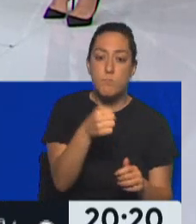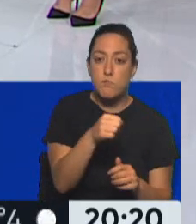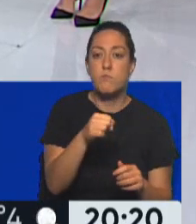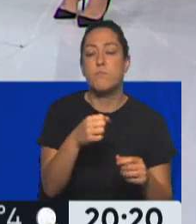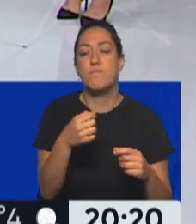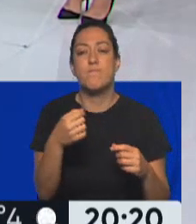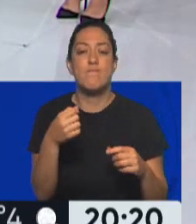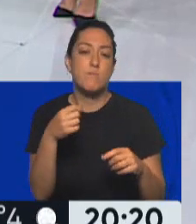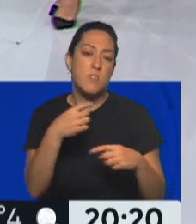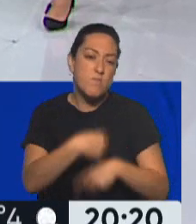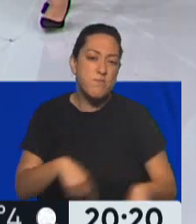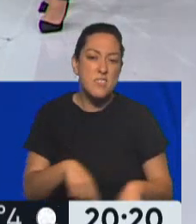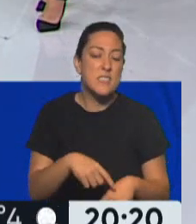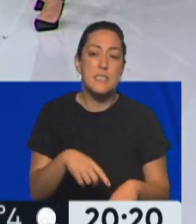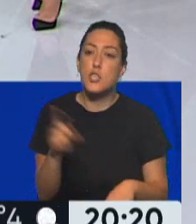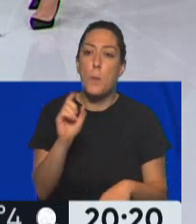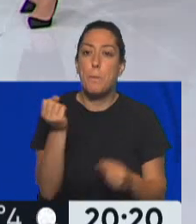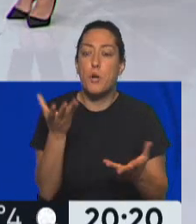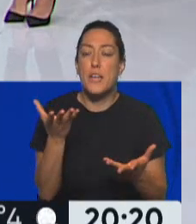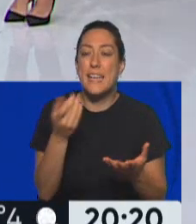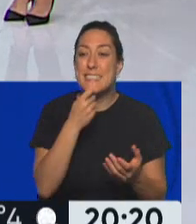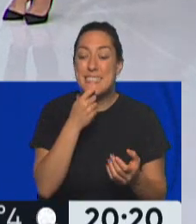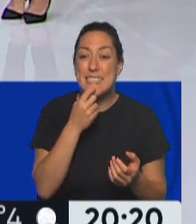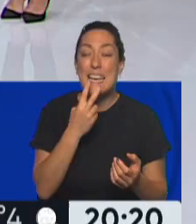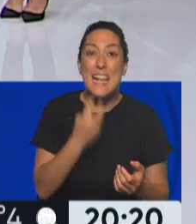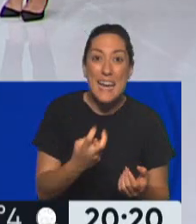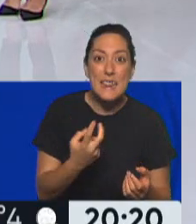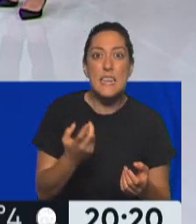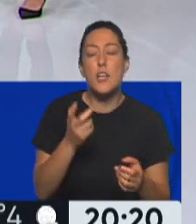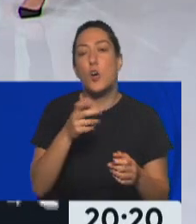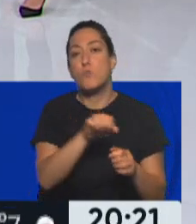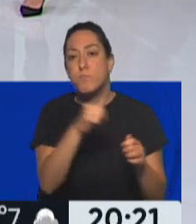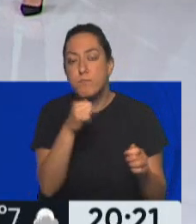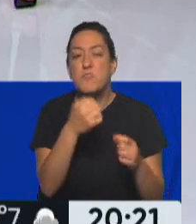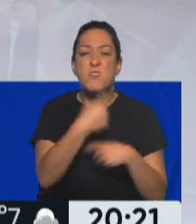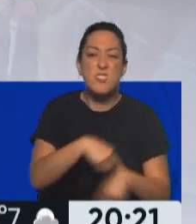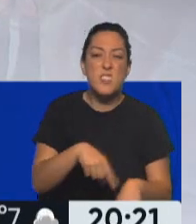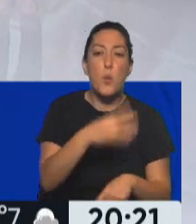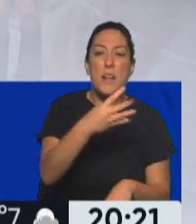menos elegidos, ya que el ticket promedio en caso de querer elegir por esta opción fue de